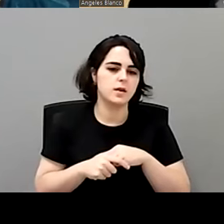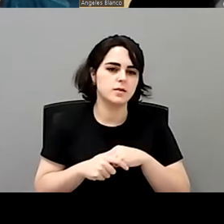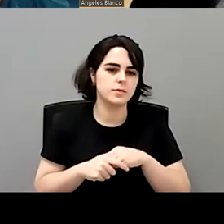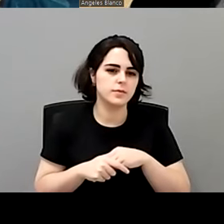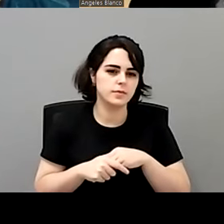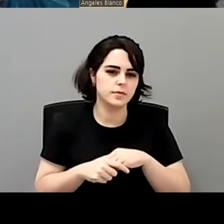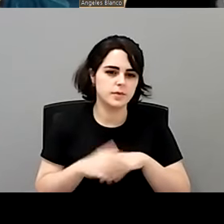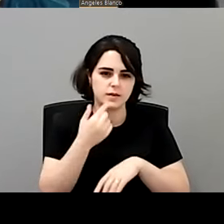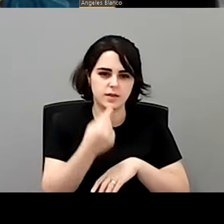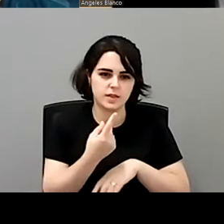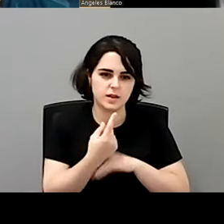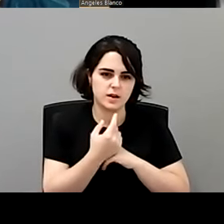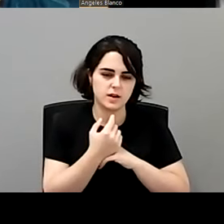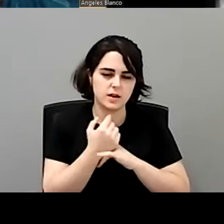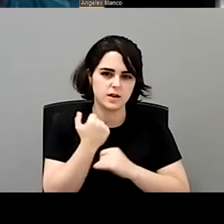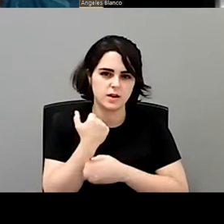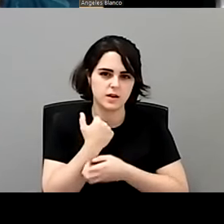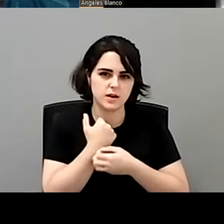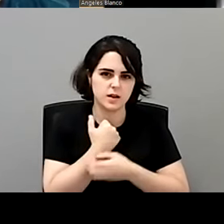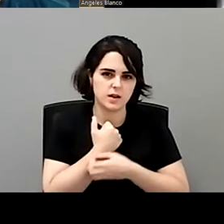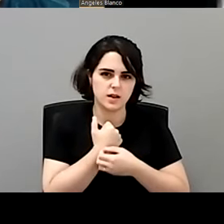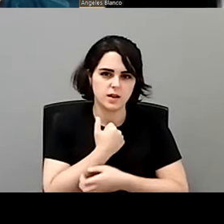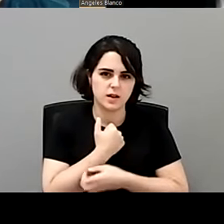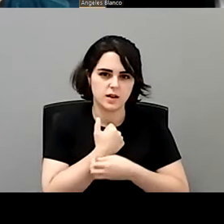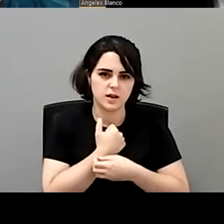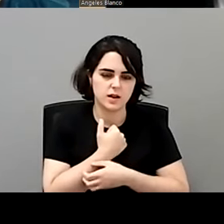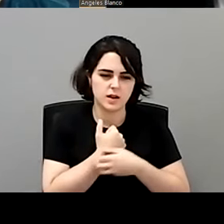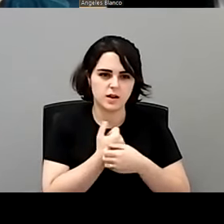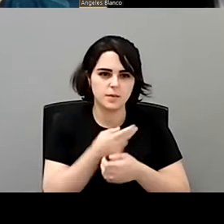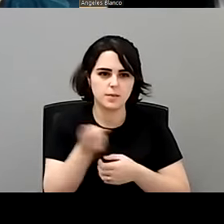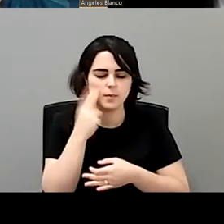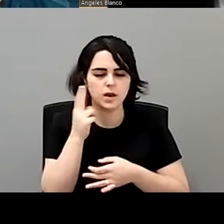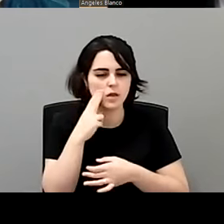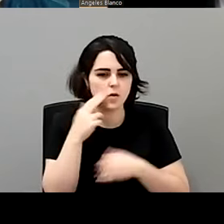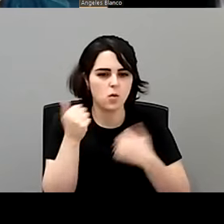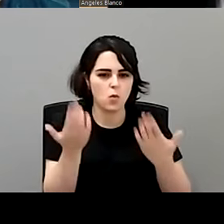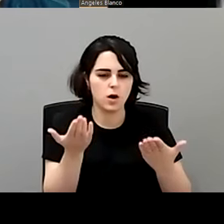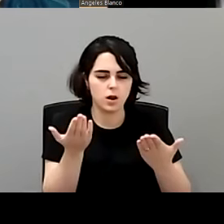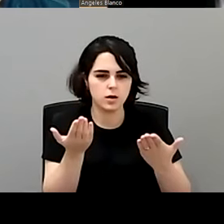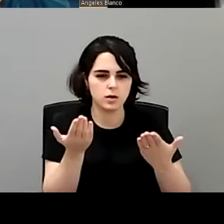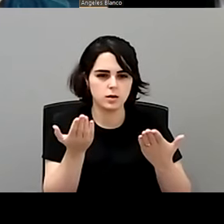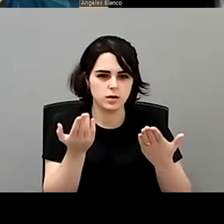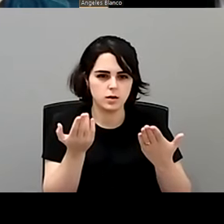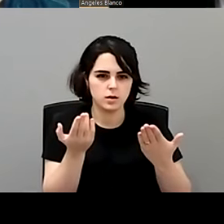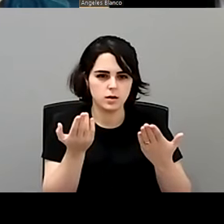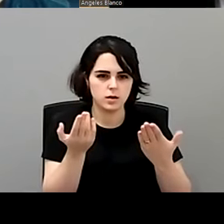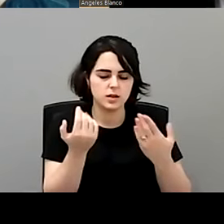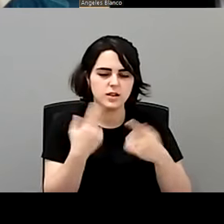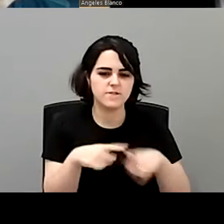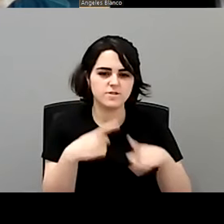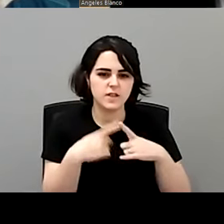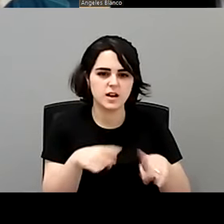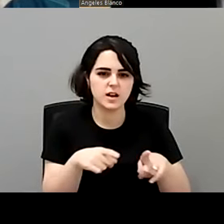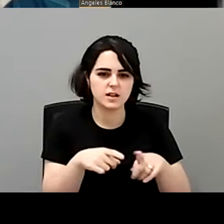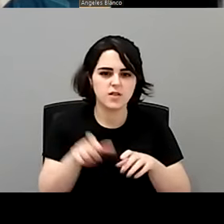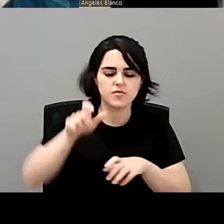una... el miedo que se tiene a que los asistentes tengan